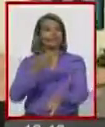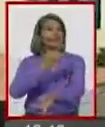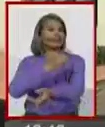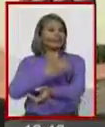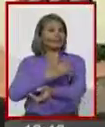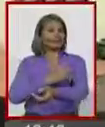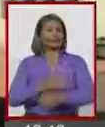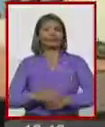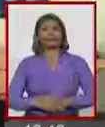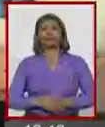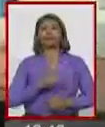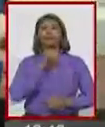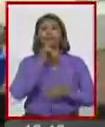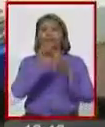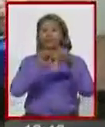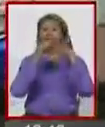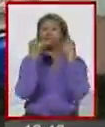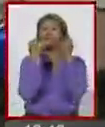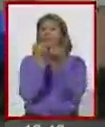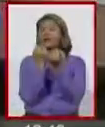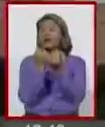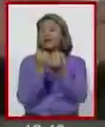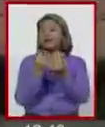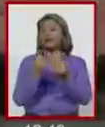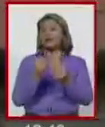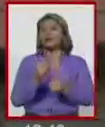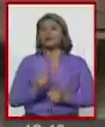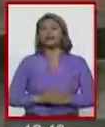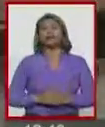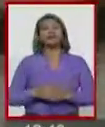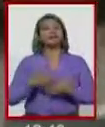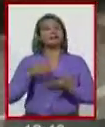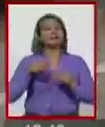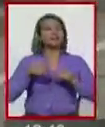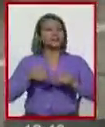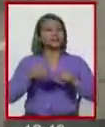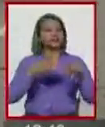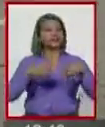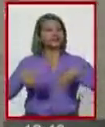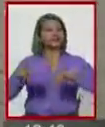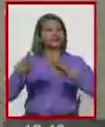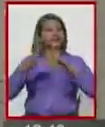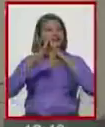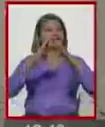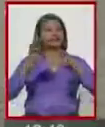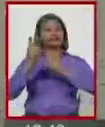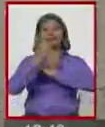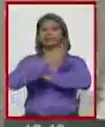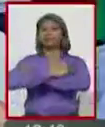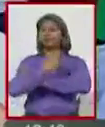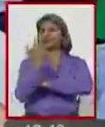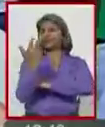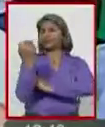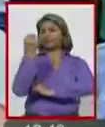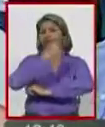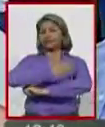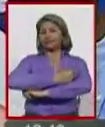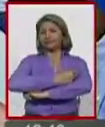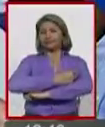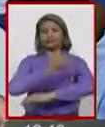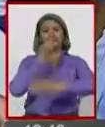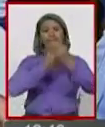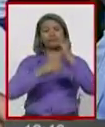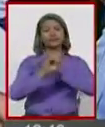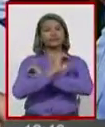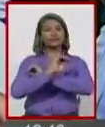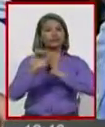ahí al centro, al Seguro Social, para que lo hidraten al paciente y lo estabilicen para que vaya a casa a descansar. Ya 13 días de inhalación de